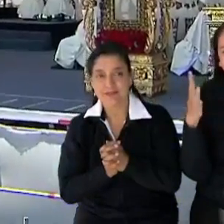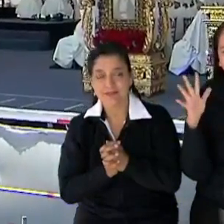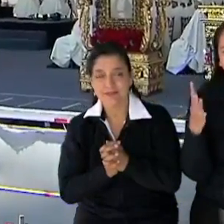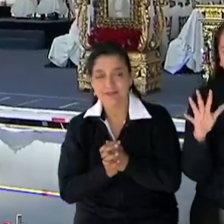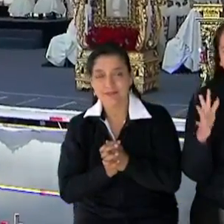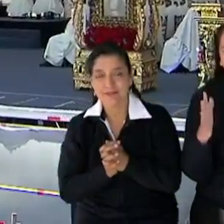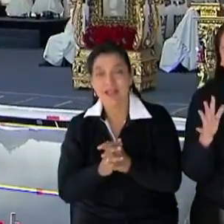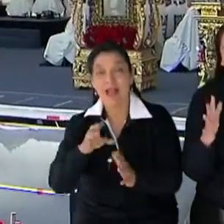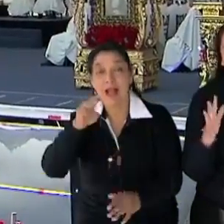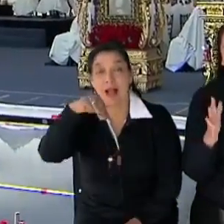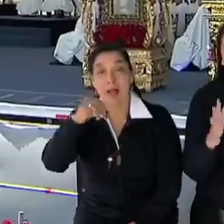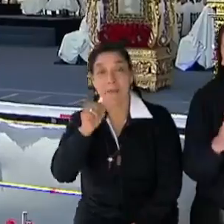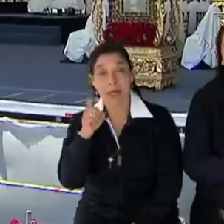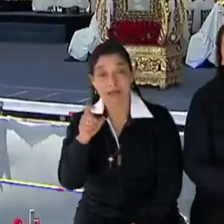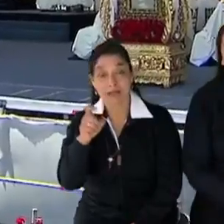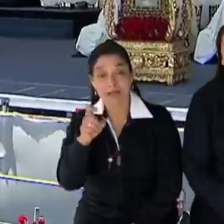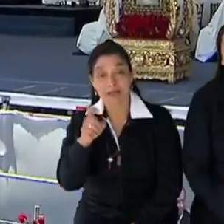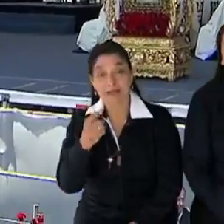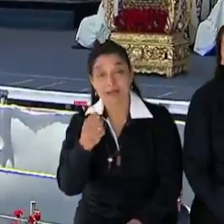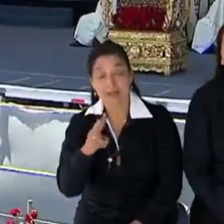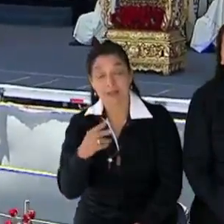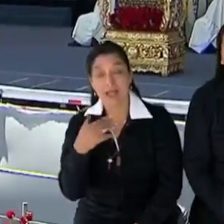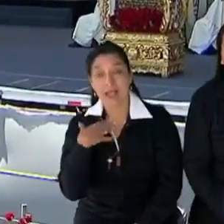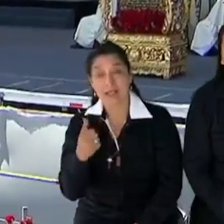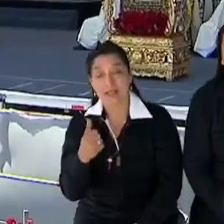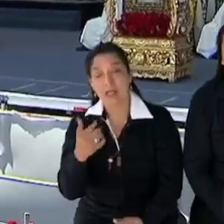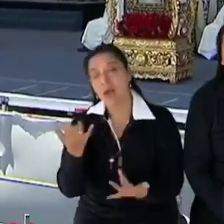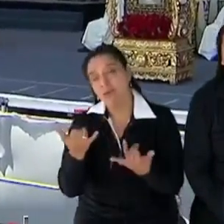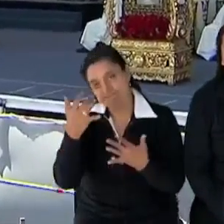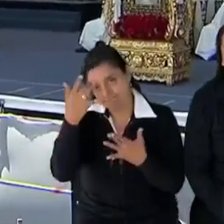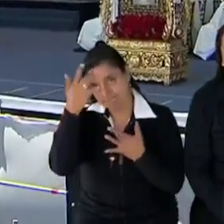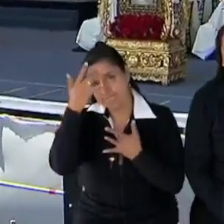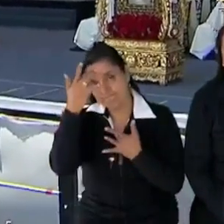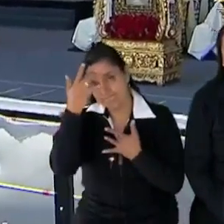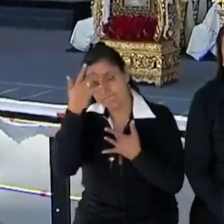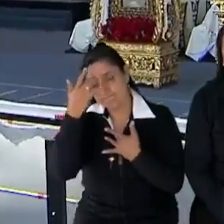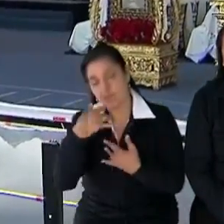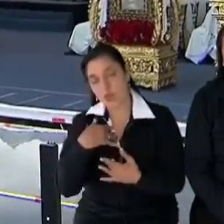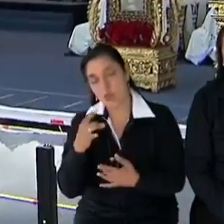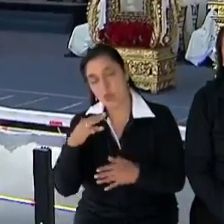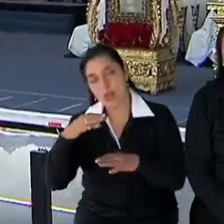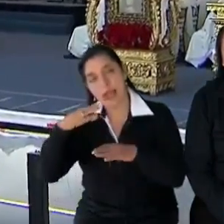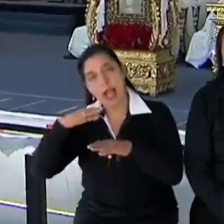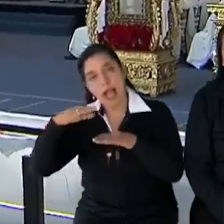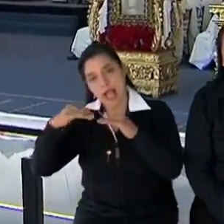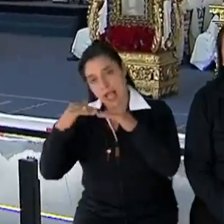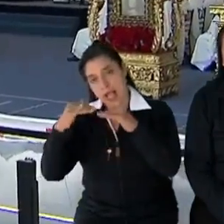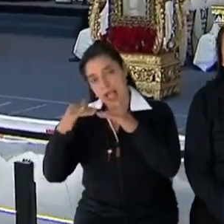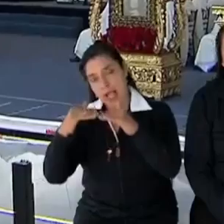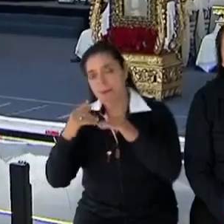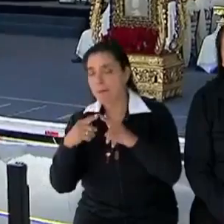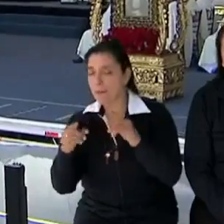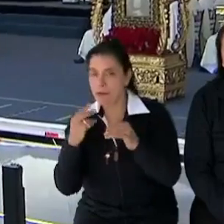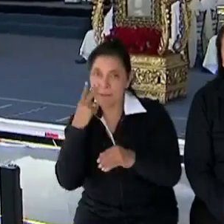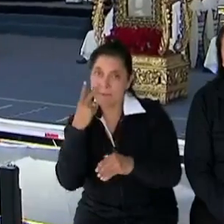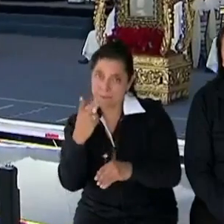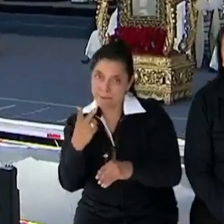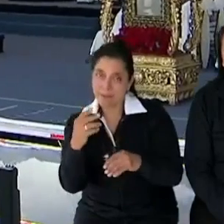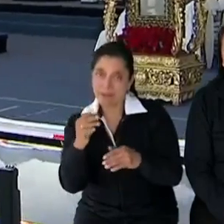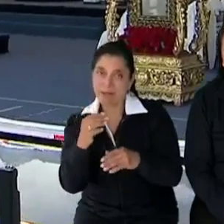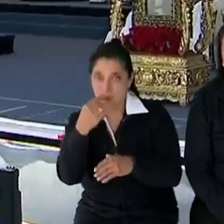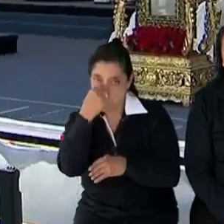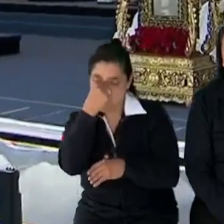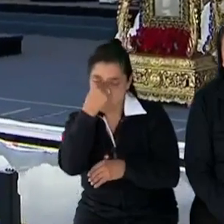y a Max, que está enfermo en su lecho de dolor, pero que nos acompaña con